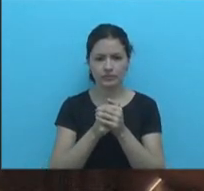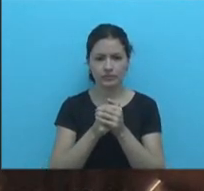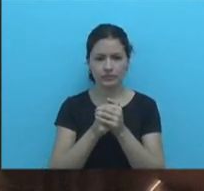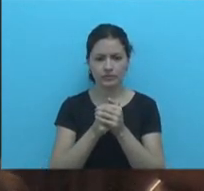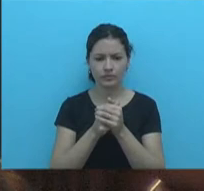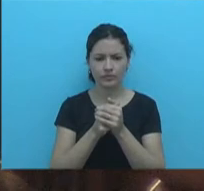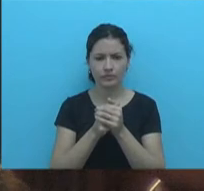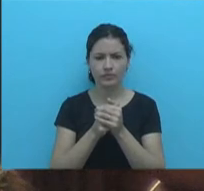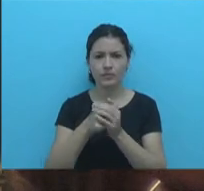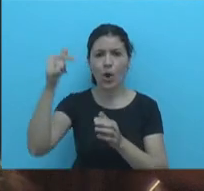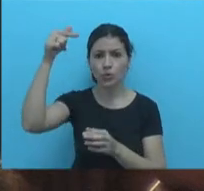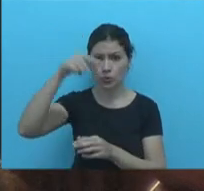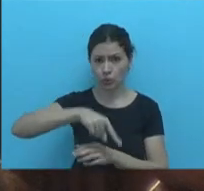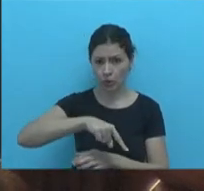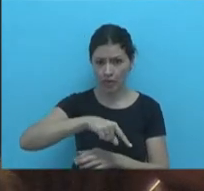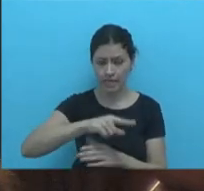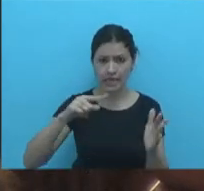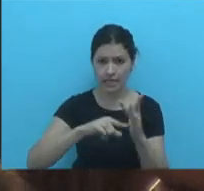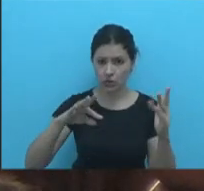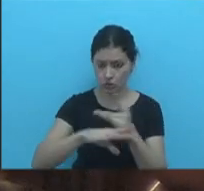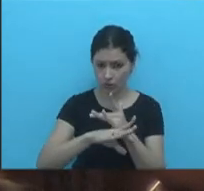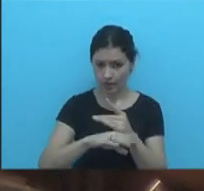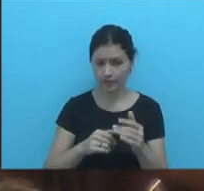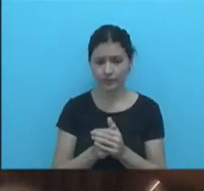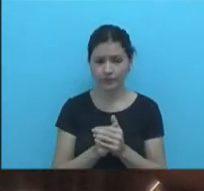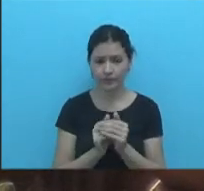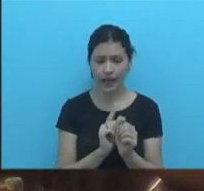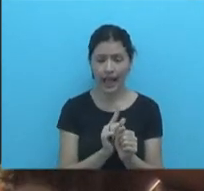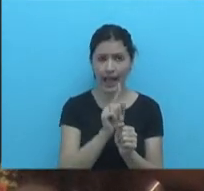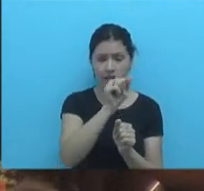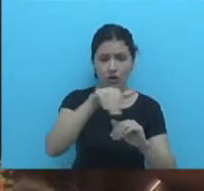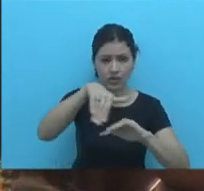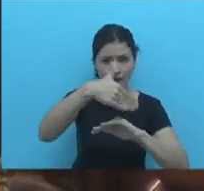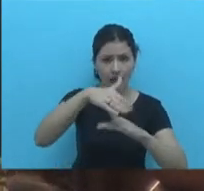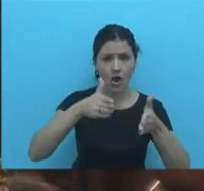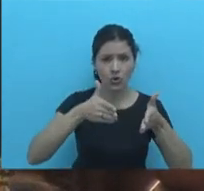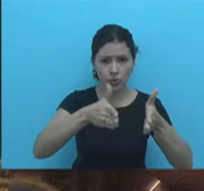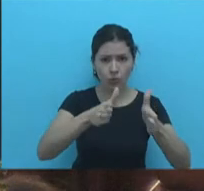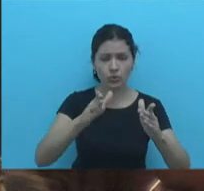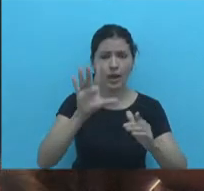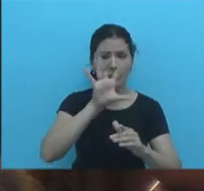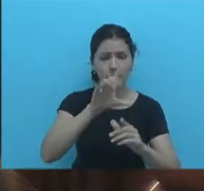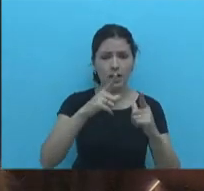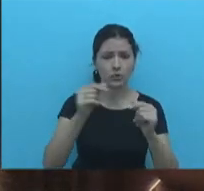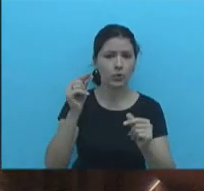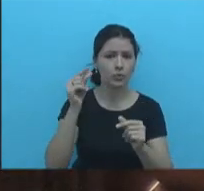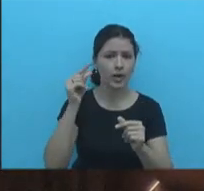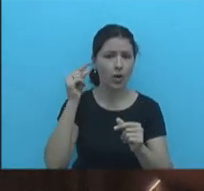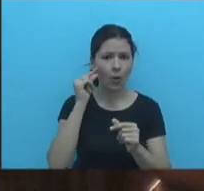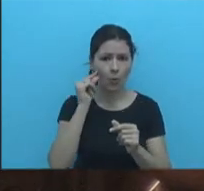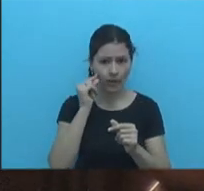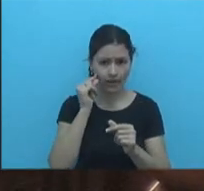suroeste de la ciudad, limitado al norte con la ruta provincial número 40, al sur con la zona